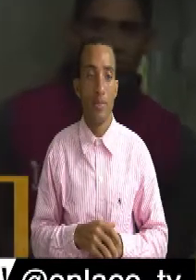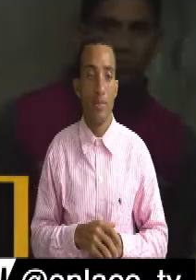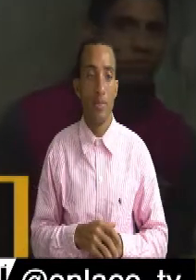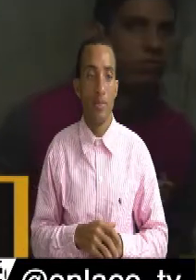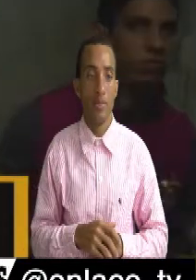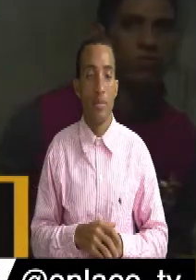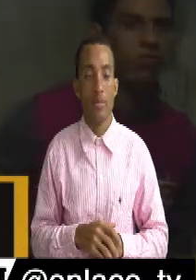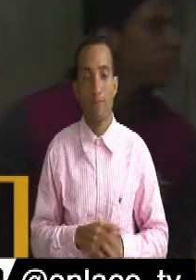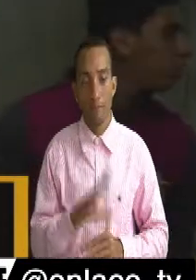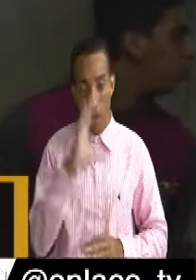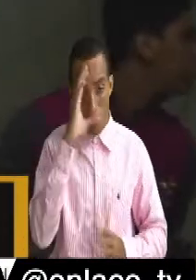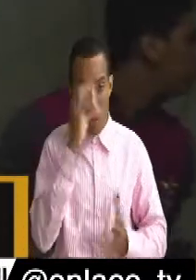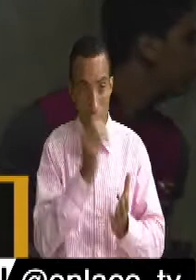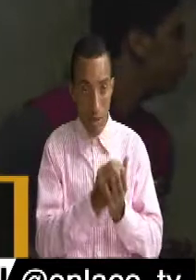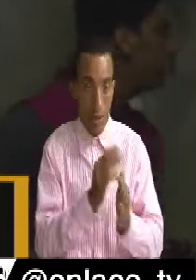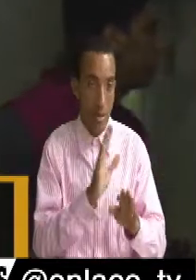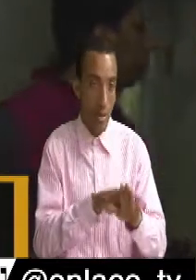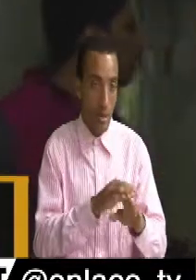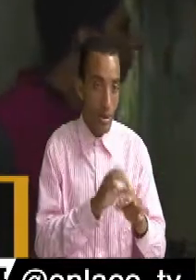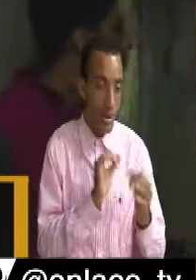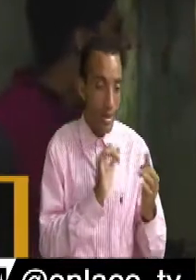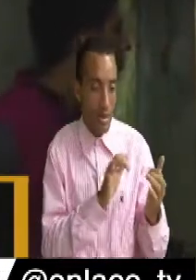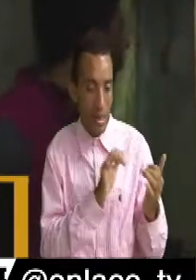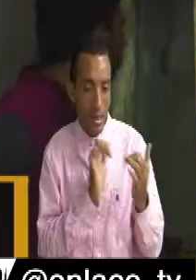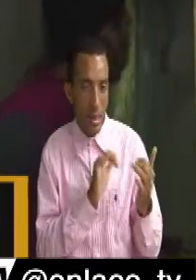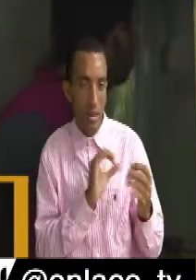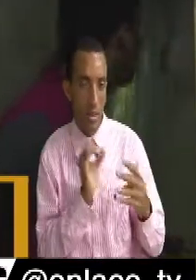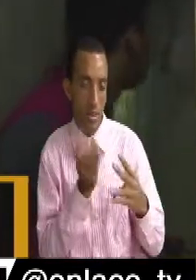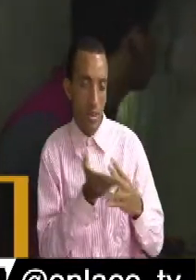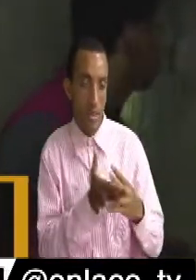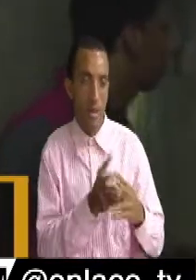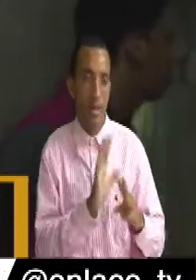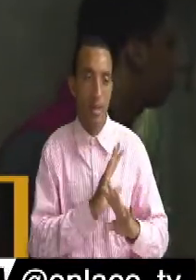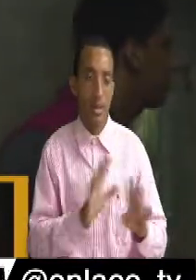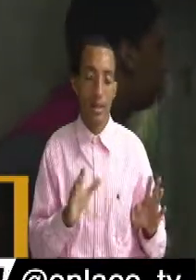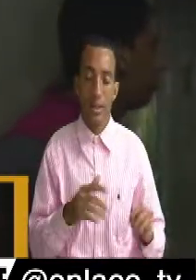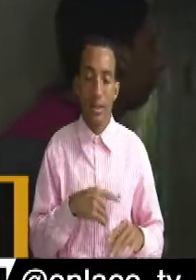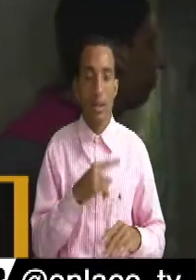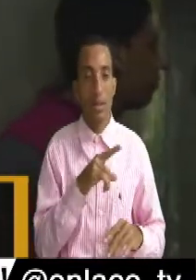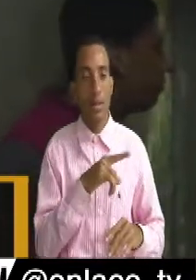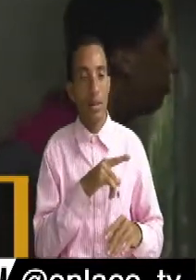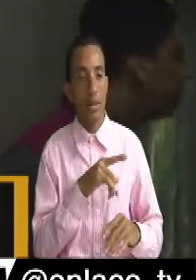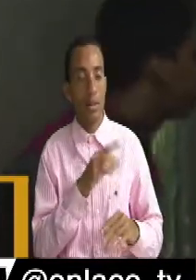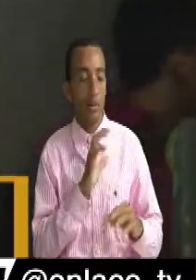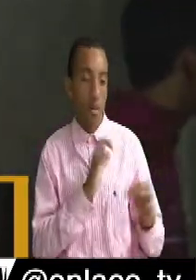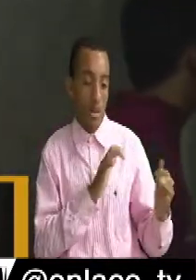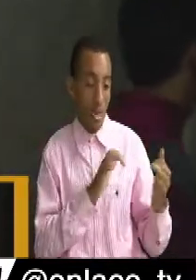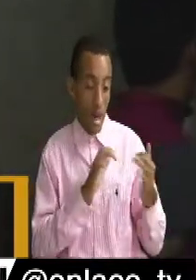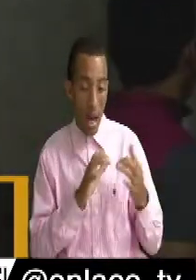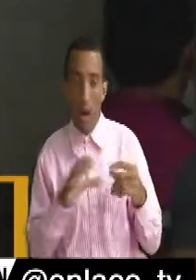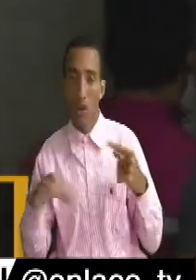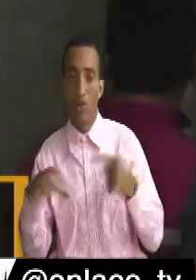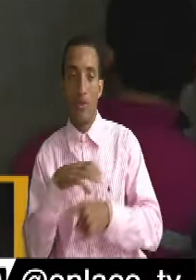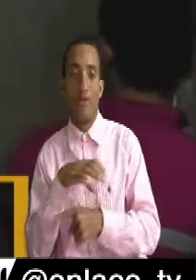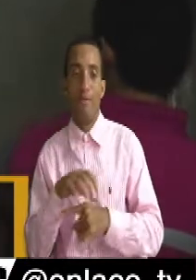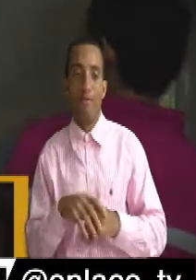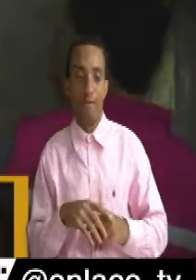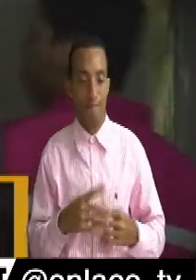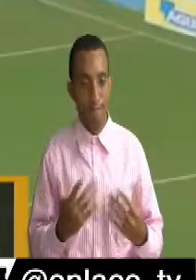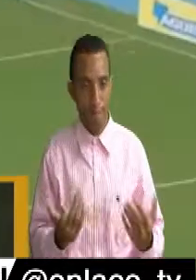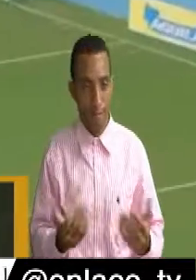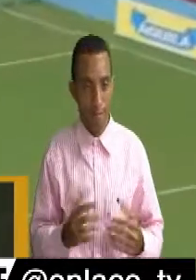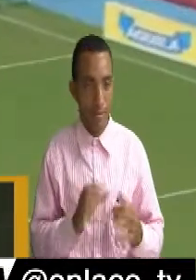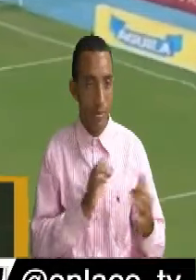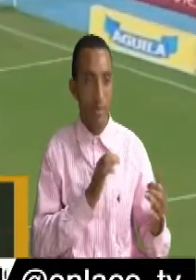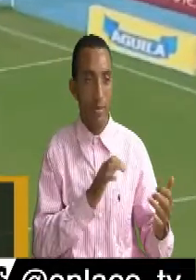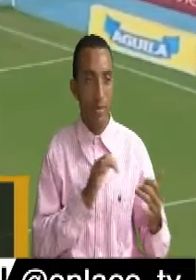Teníamos controlado en el primer tiempo, por ahí una desatención, ellos nos van arriba. Seguimos pues controlando el partido,